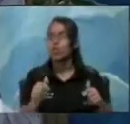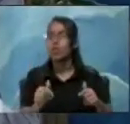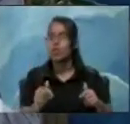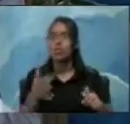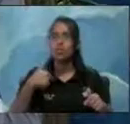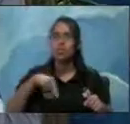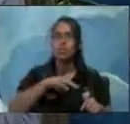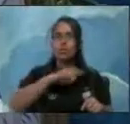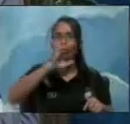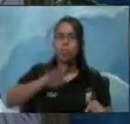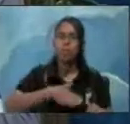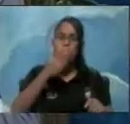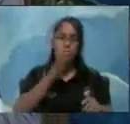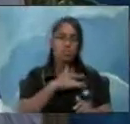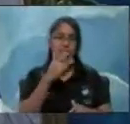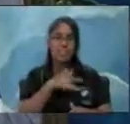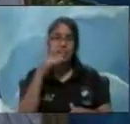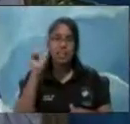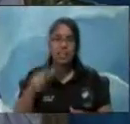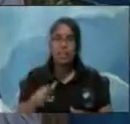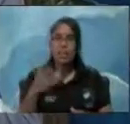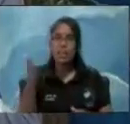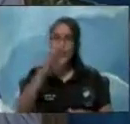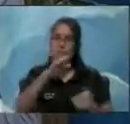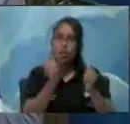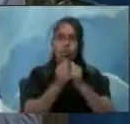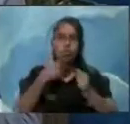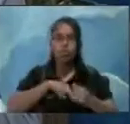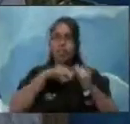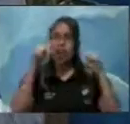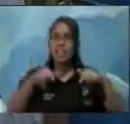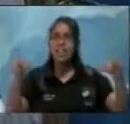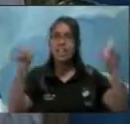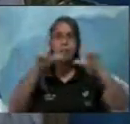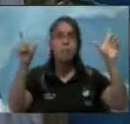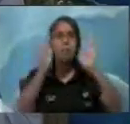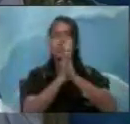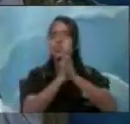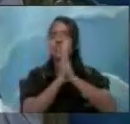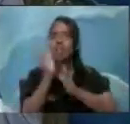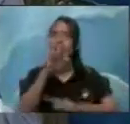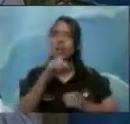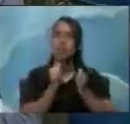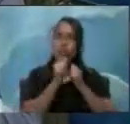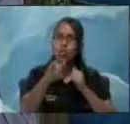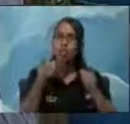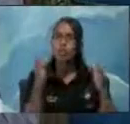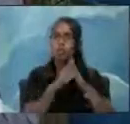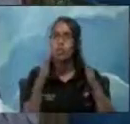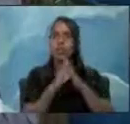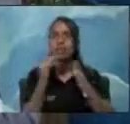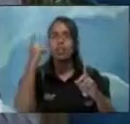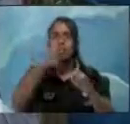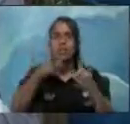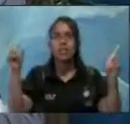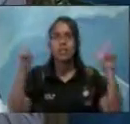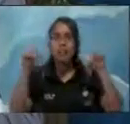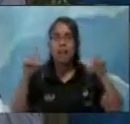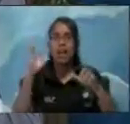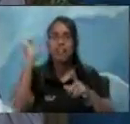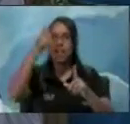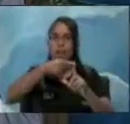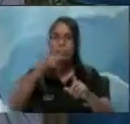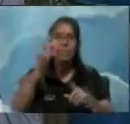nosotros podemos sentirle también que está con nosotros aquí en el matutino que está contigo allá en tu casa a través del televisor a través de la